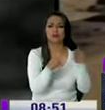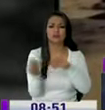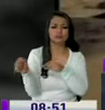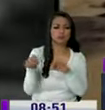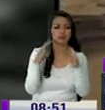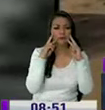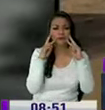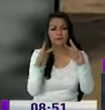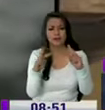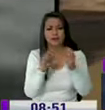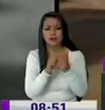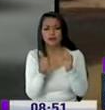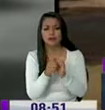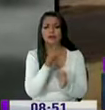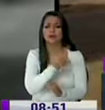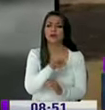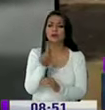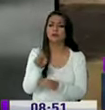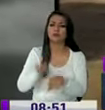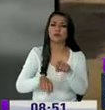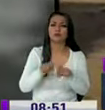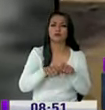verificar uno a uno los daños